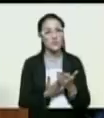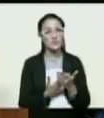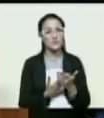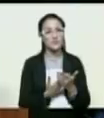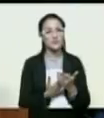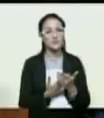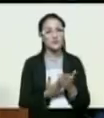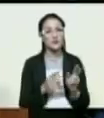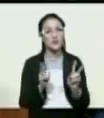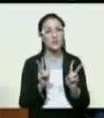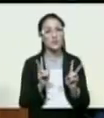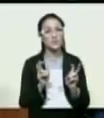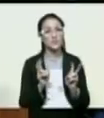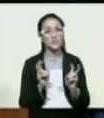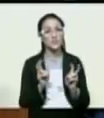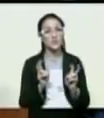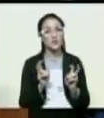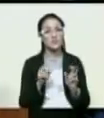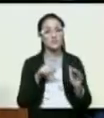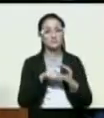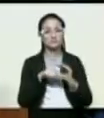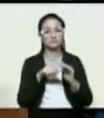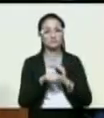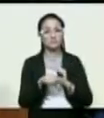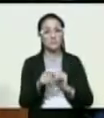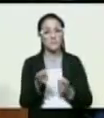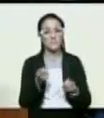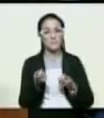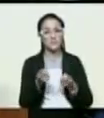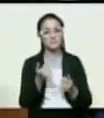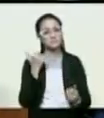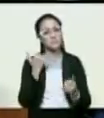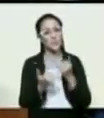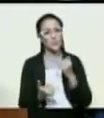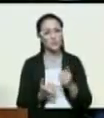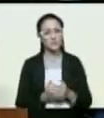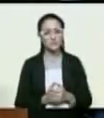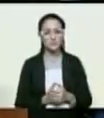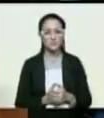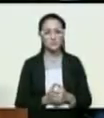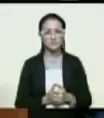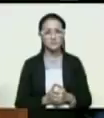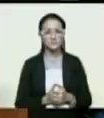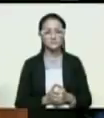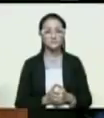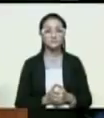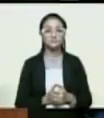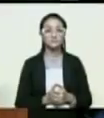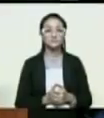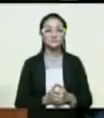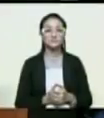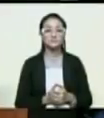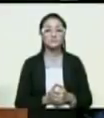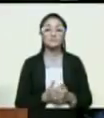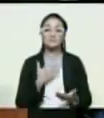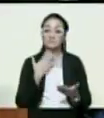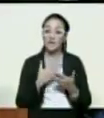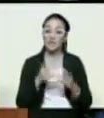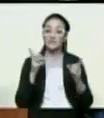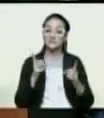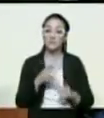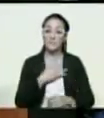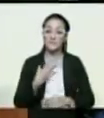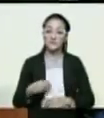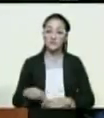de la nueva escala monetaria para finalizar el directorio celebra la decisión anunciada por el presidente